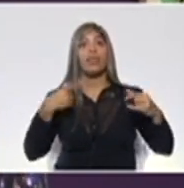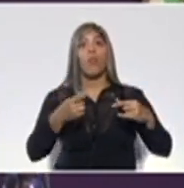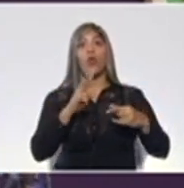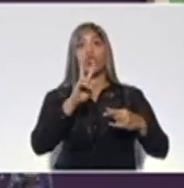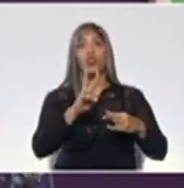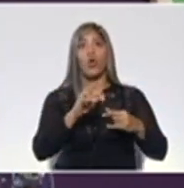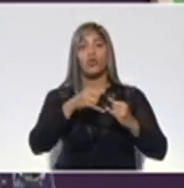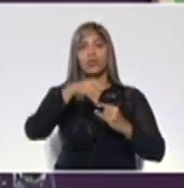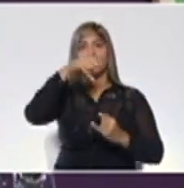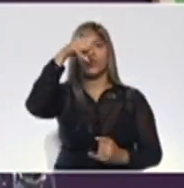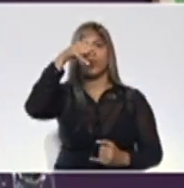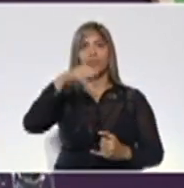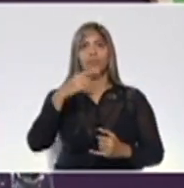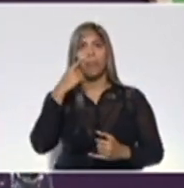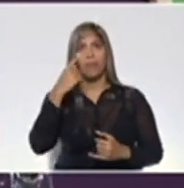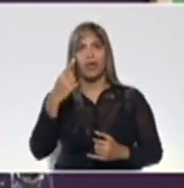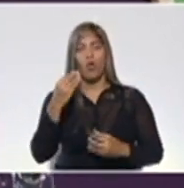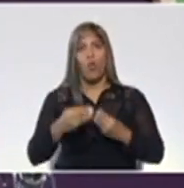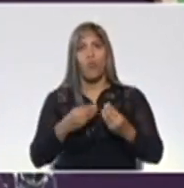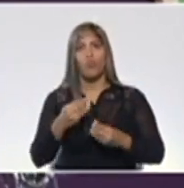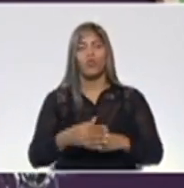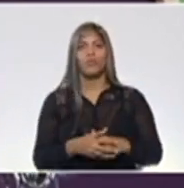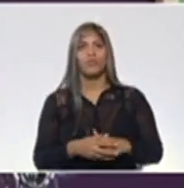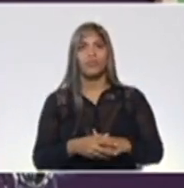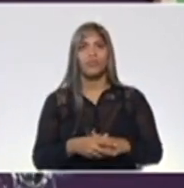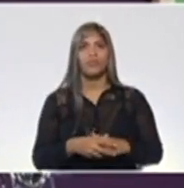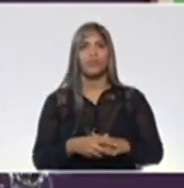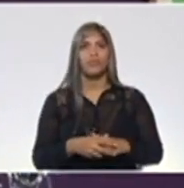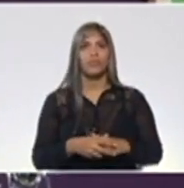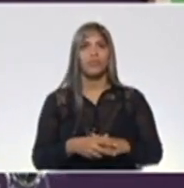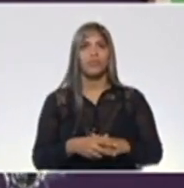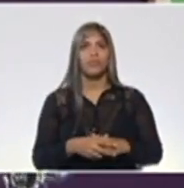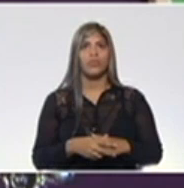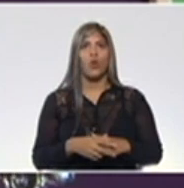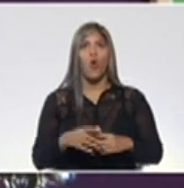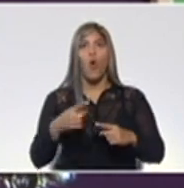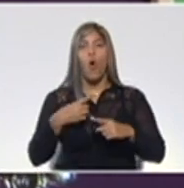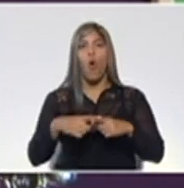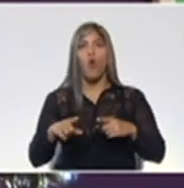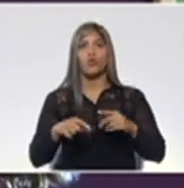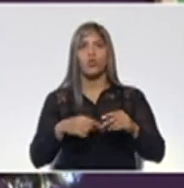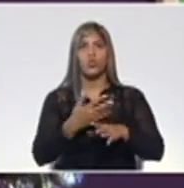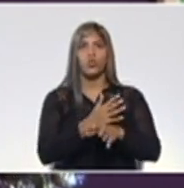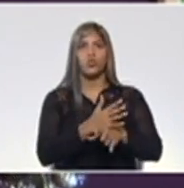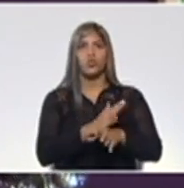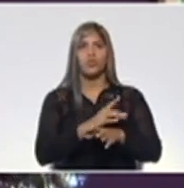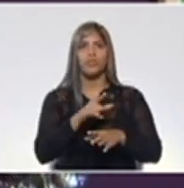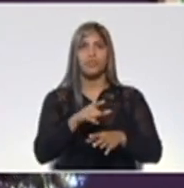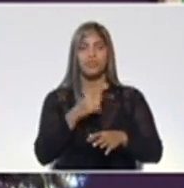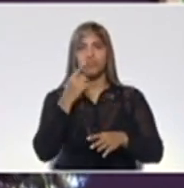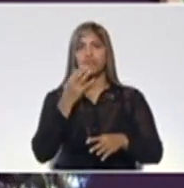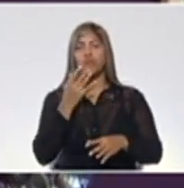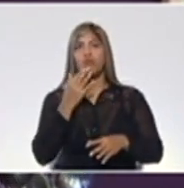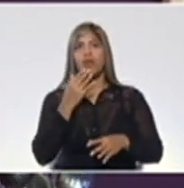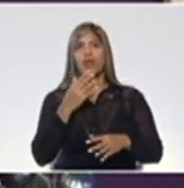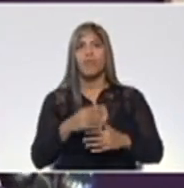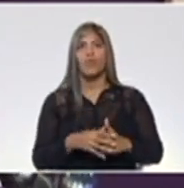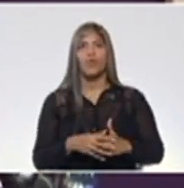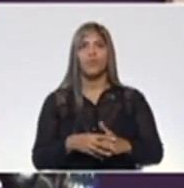Y. Vamos a ver, para que ellos sigan jugando, a ver en qué otro punto caen. Por ejemplo